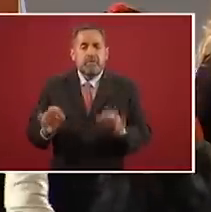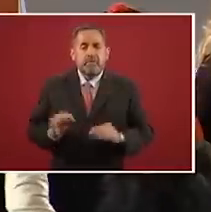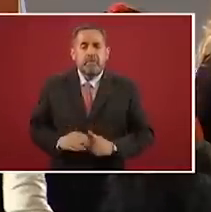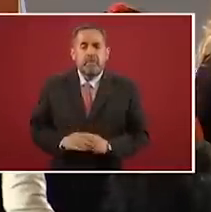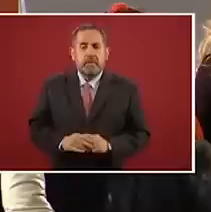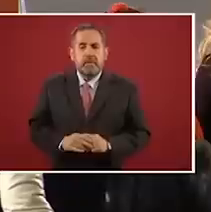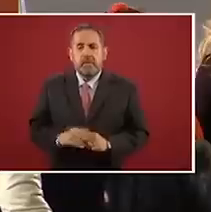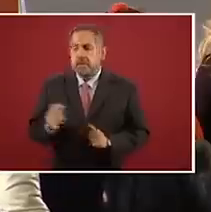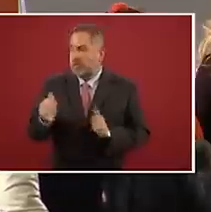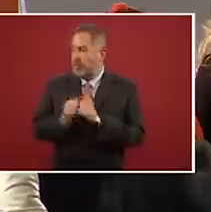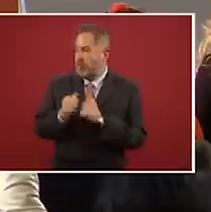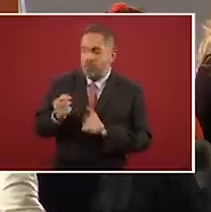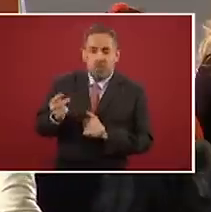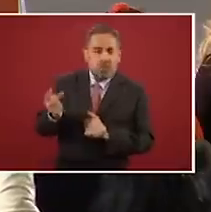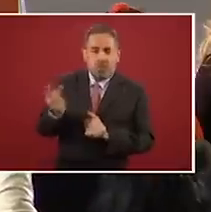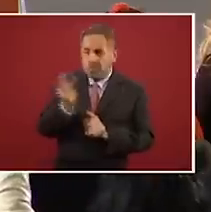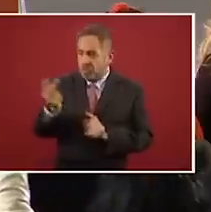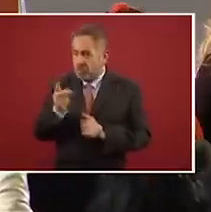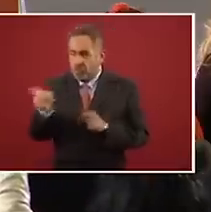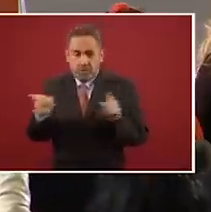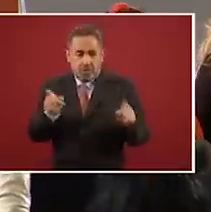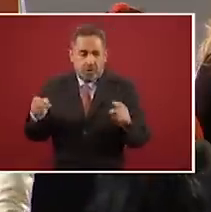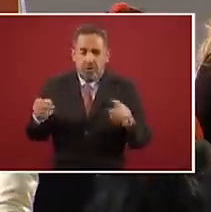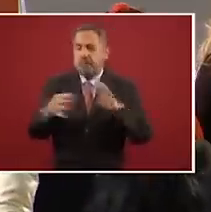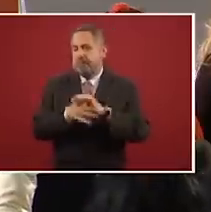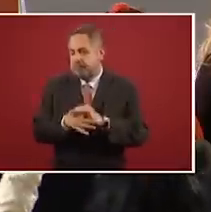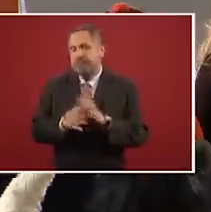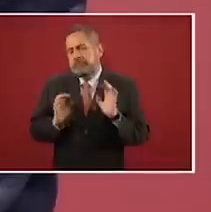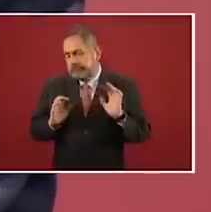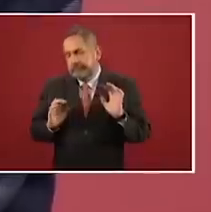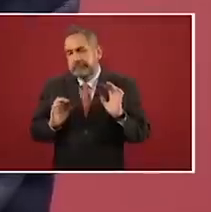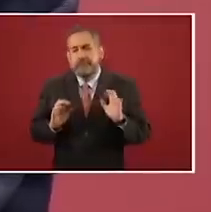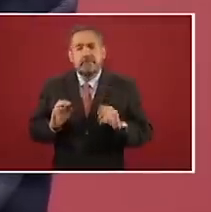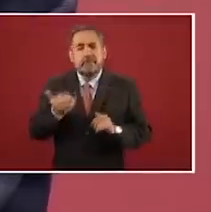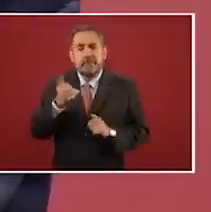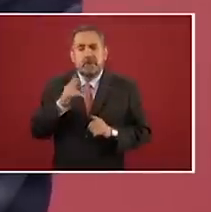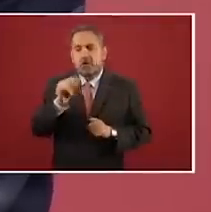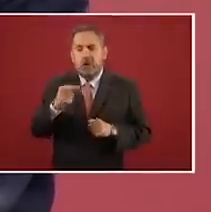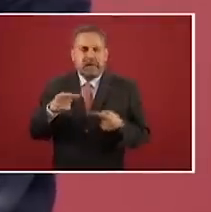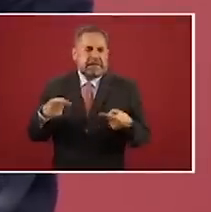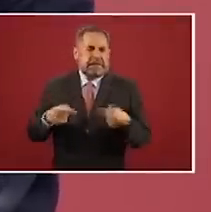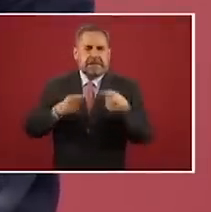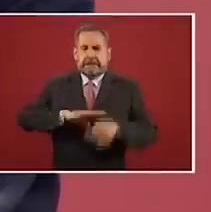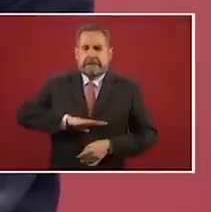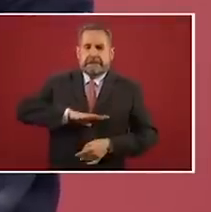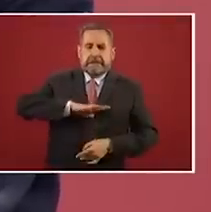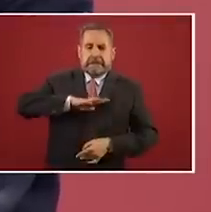entre las partes en conflicto y no haya estas tensiones